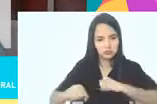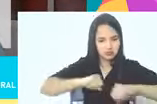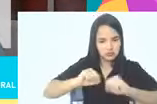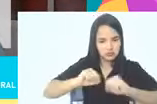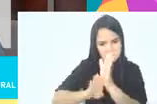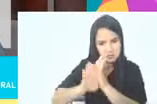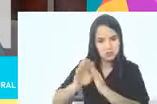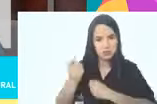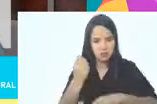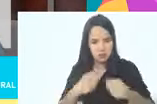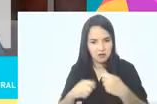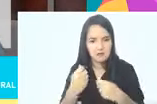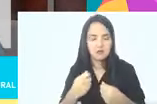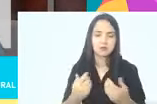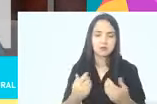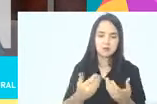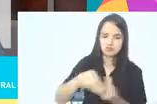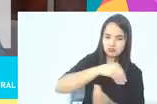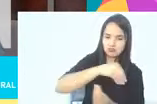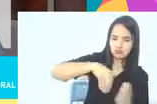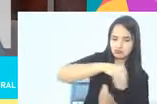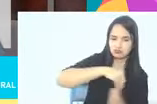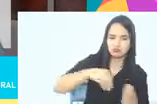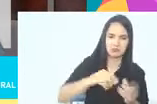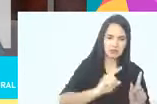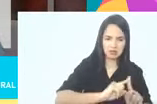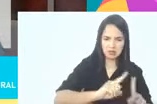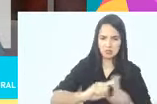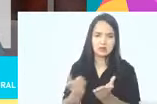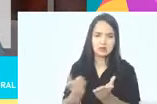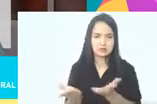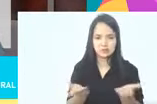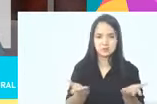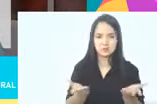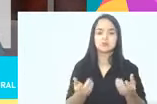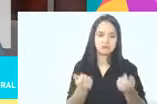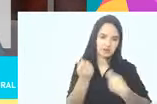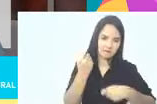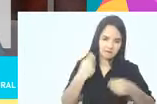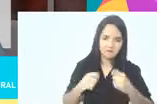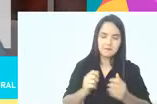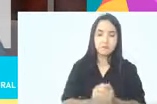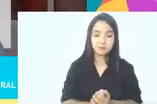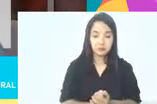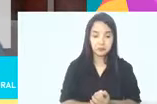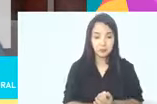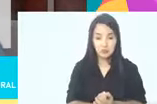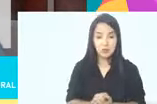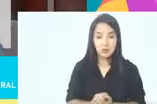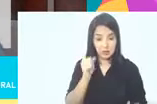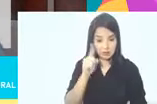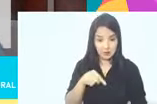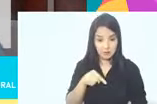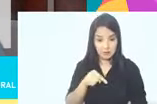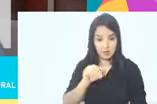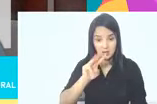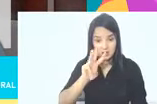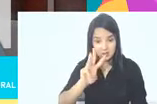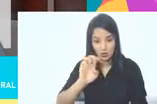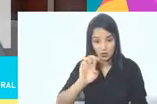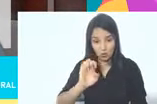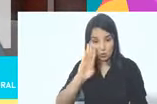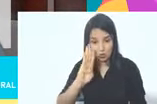planificación estratégica que nos va a permitir a nosotros desarrollar de manera articulada, escalable,